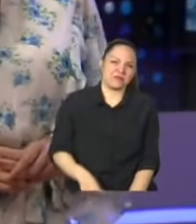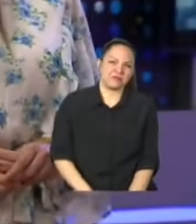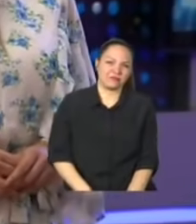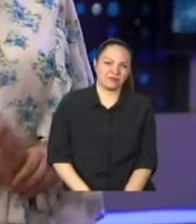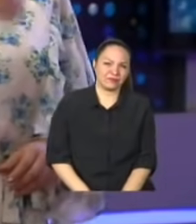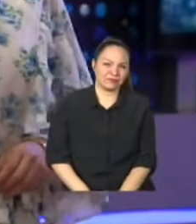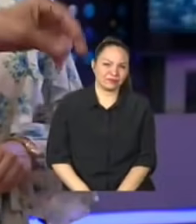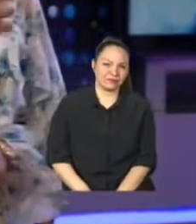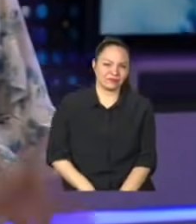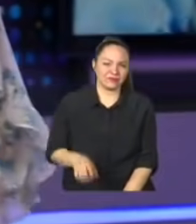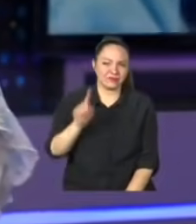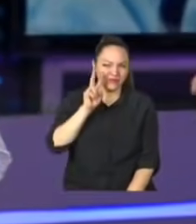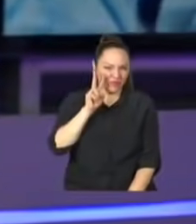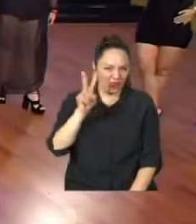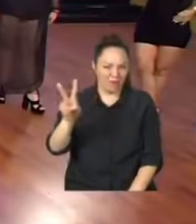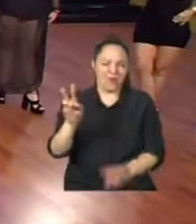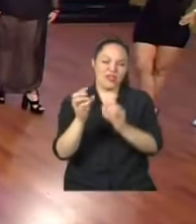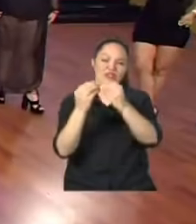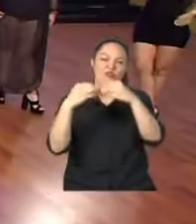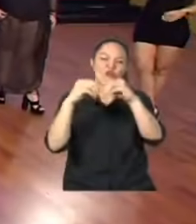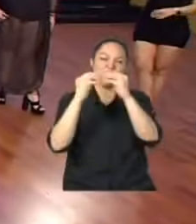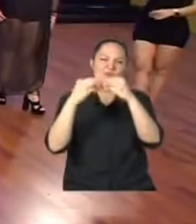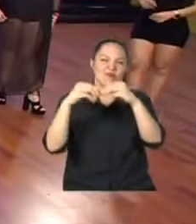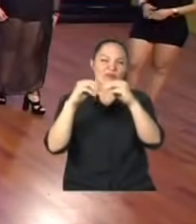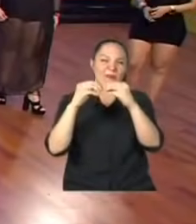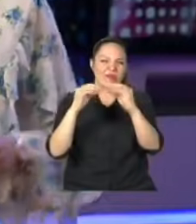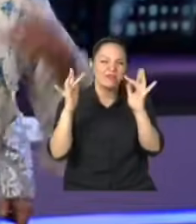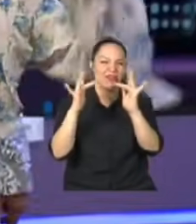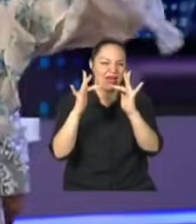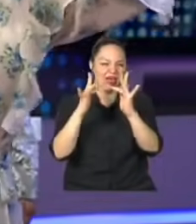¿Cómo se han besado en las redes sociales?